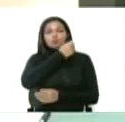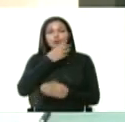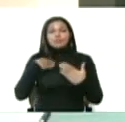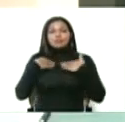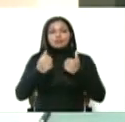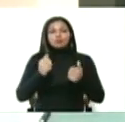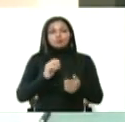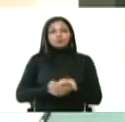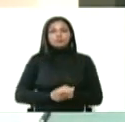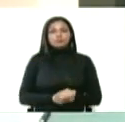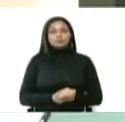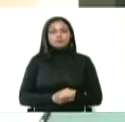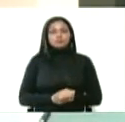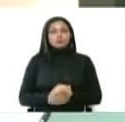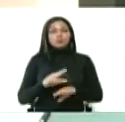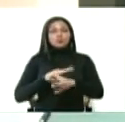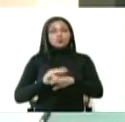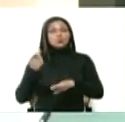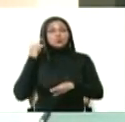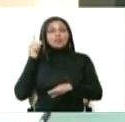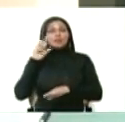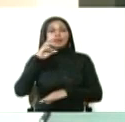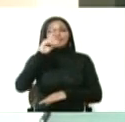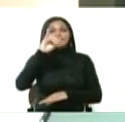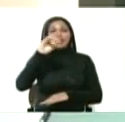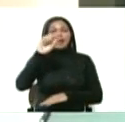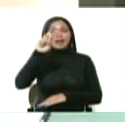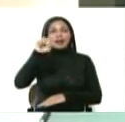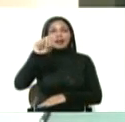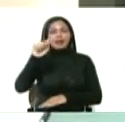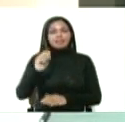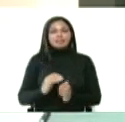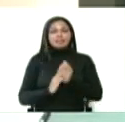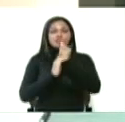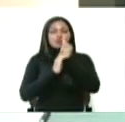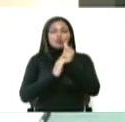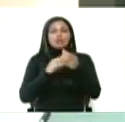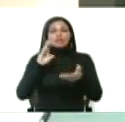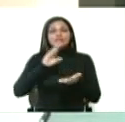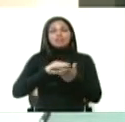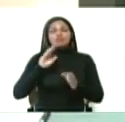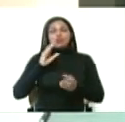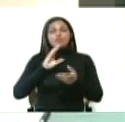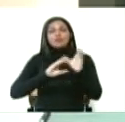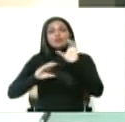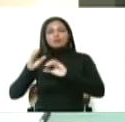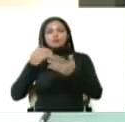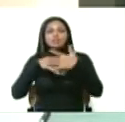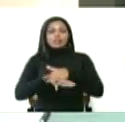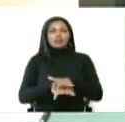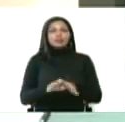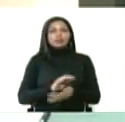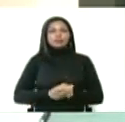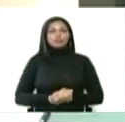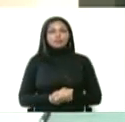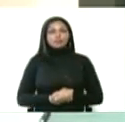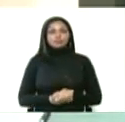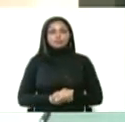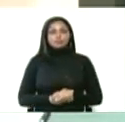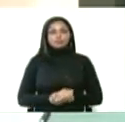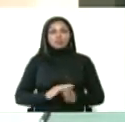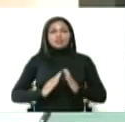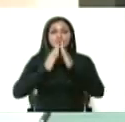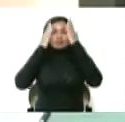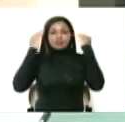Salud, y la doctora Diana González, directora del Centro de Diagnóstico Integral en San